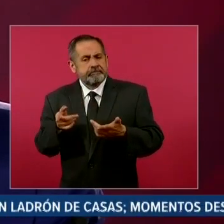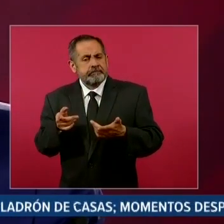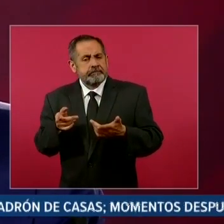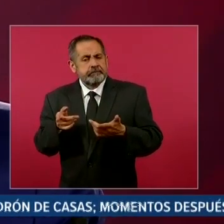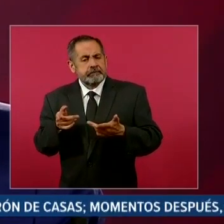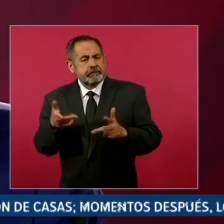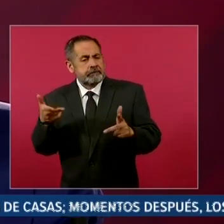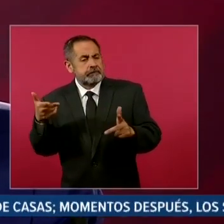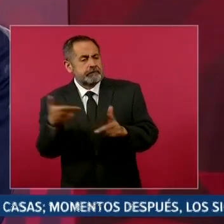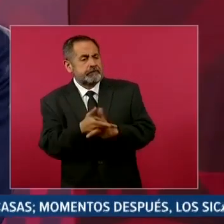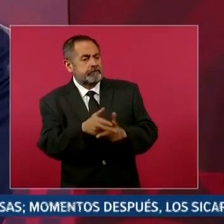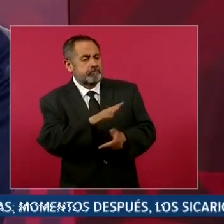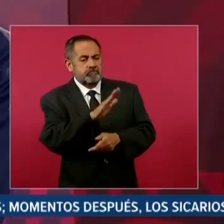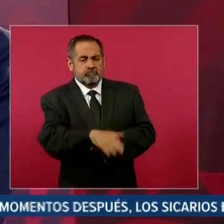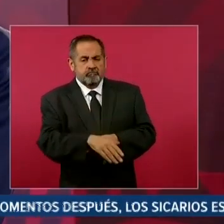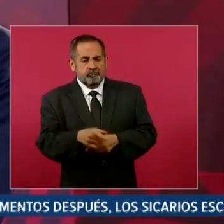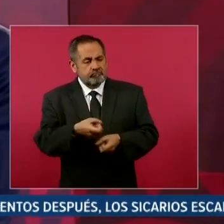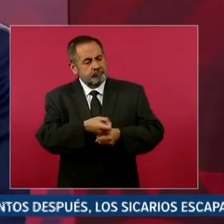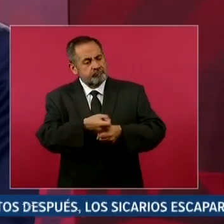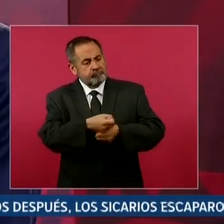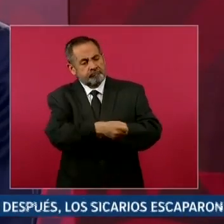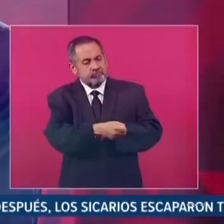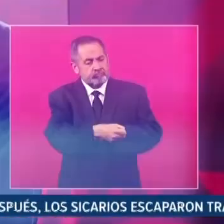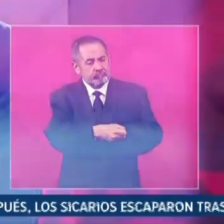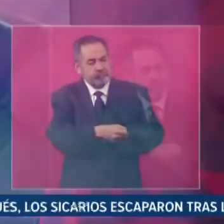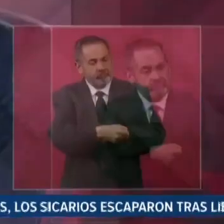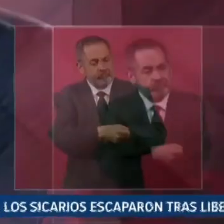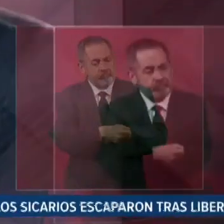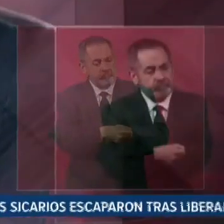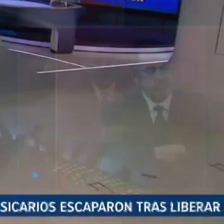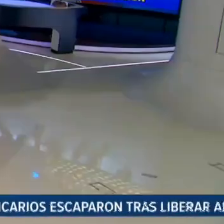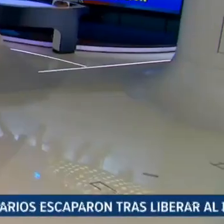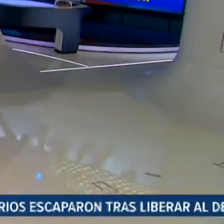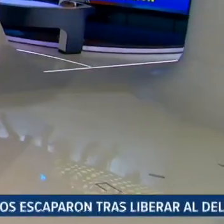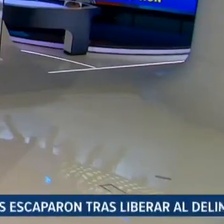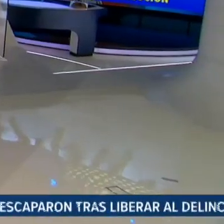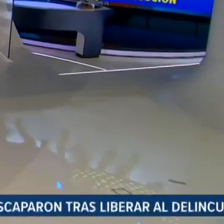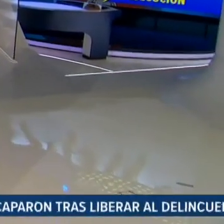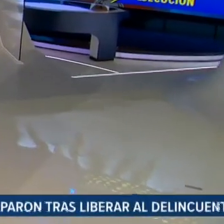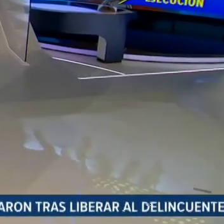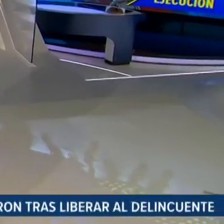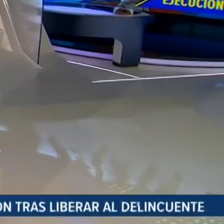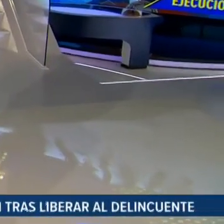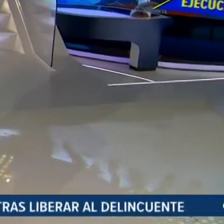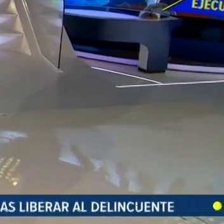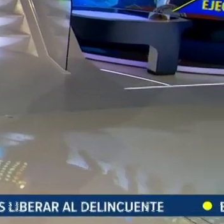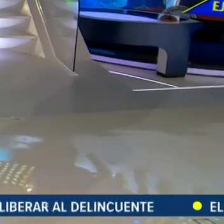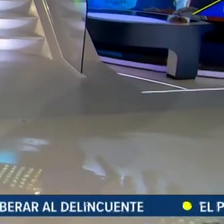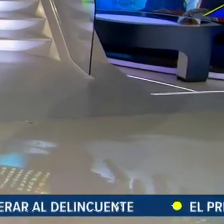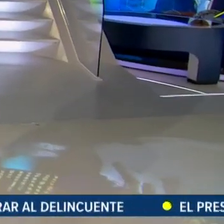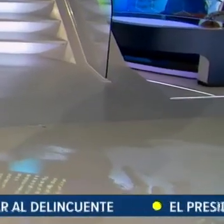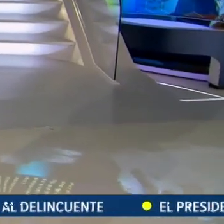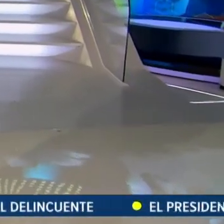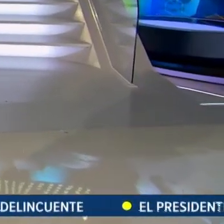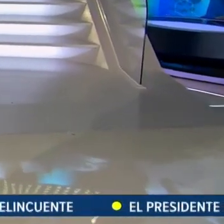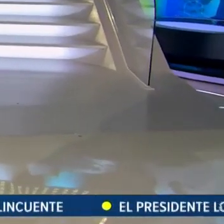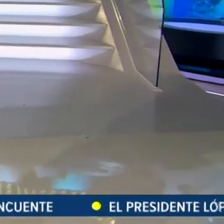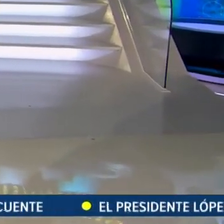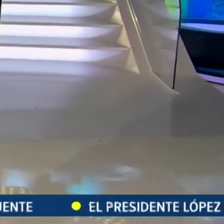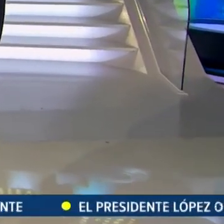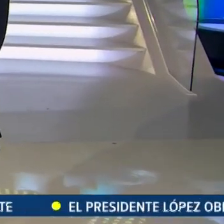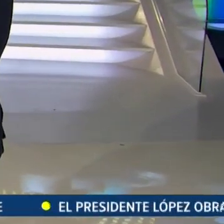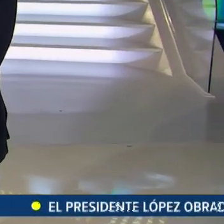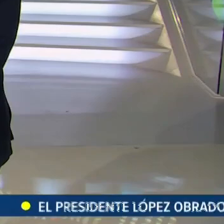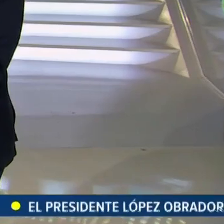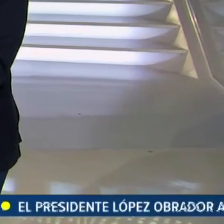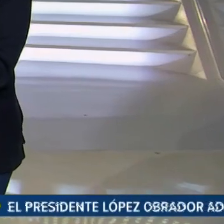ejecución extrajudicial así fue como el presidente Andrés Manuel López Obrador admitió que